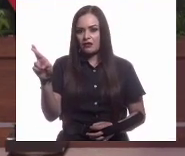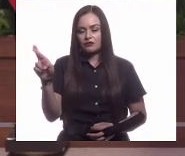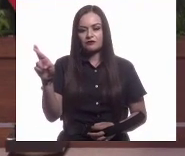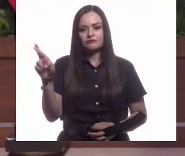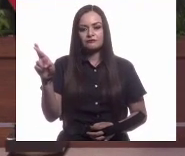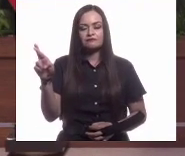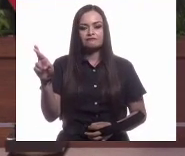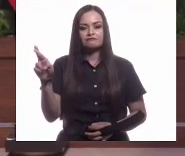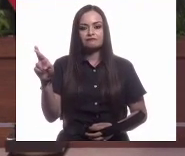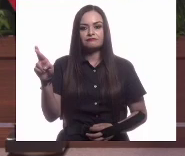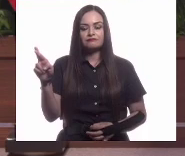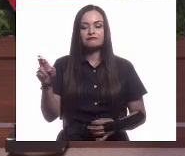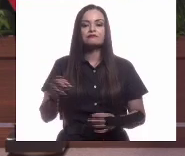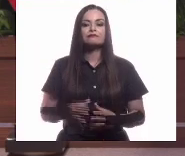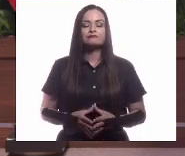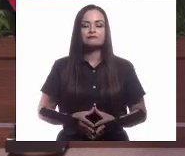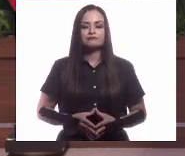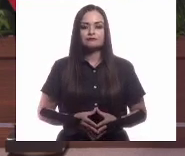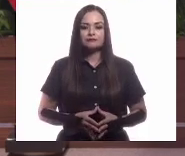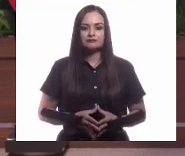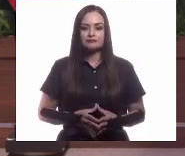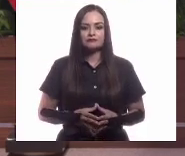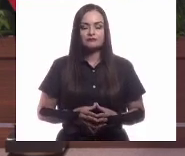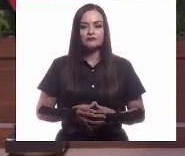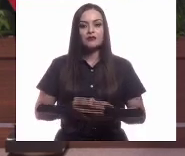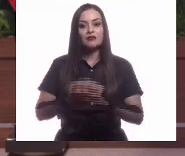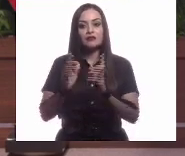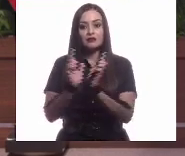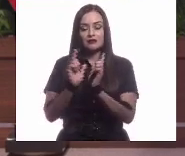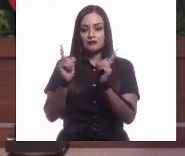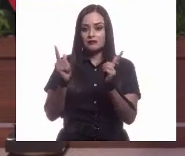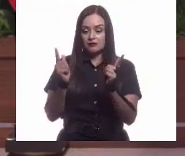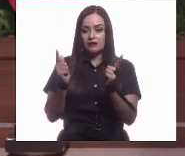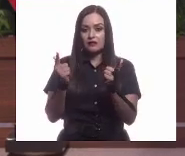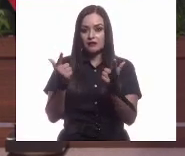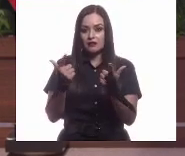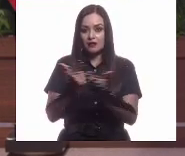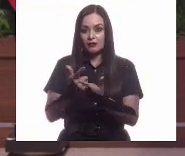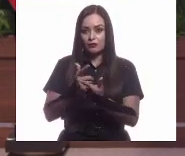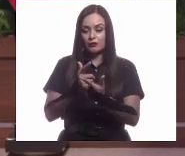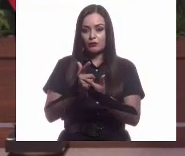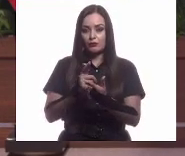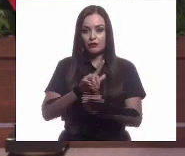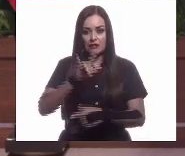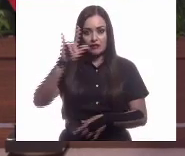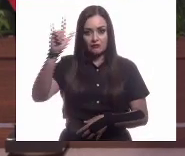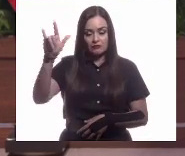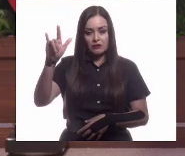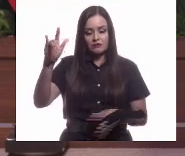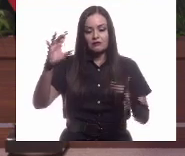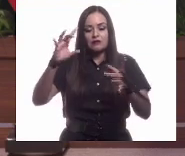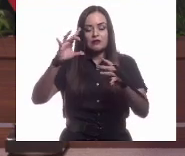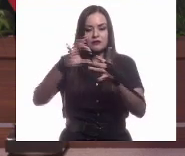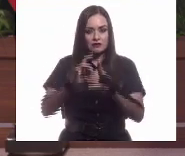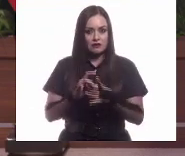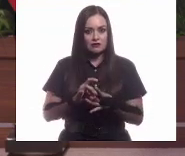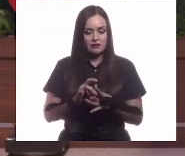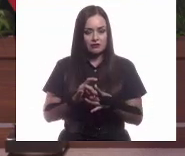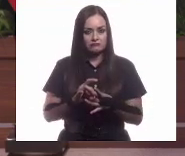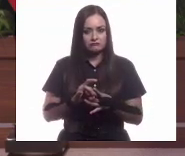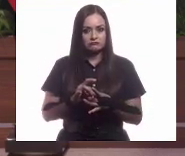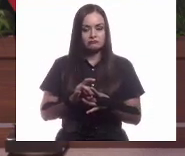compartido y muy especialmente a Grupo Aeroportuario del Pacífico, su solidaridad con esta iniciativa y